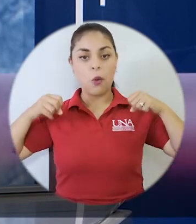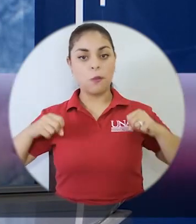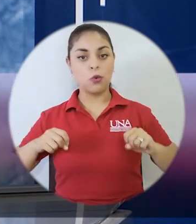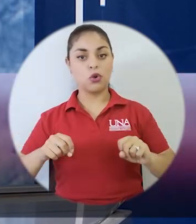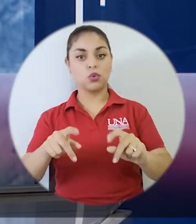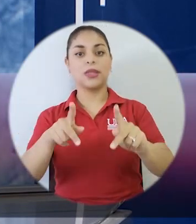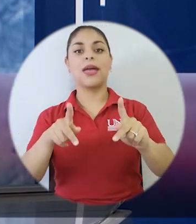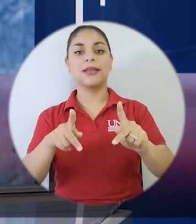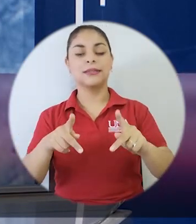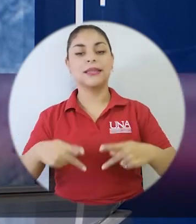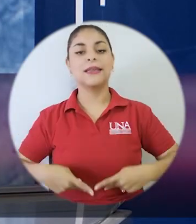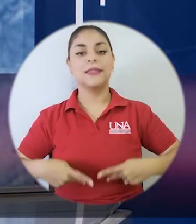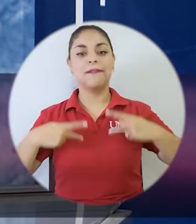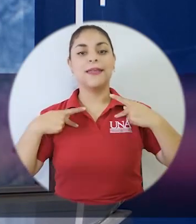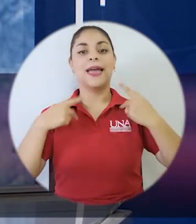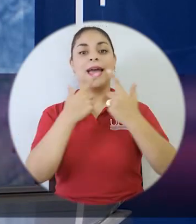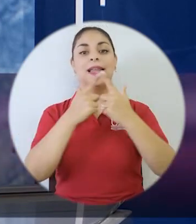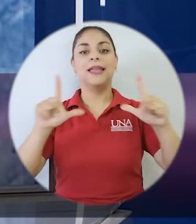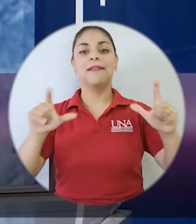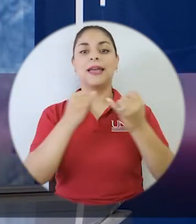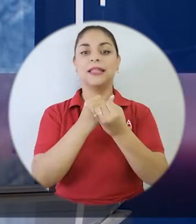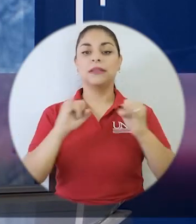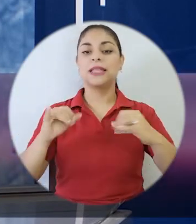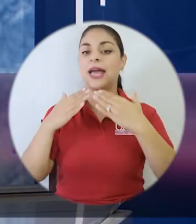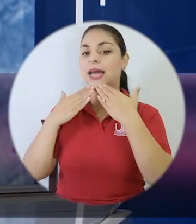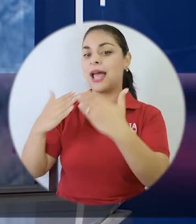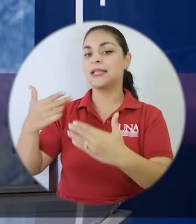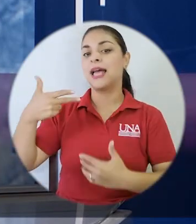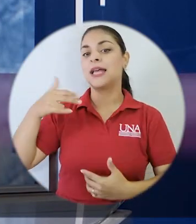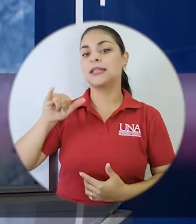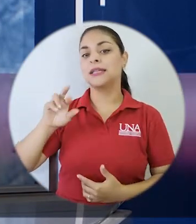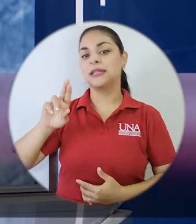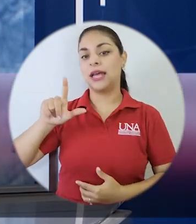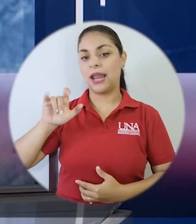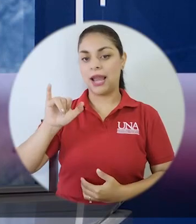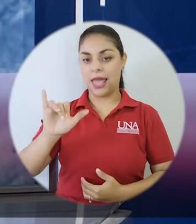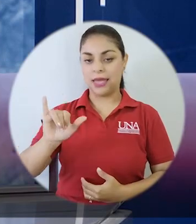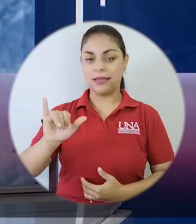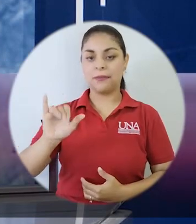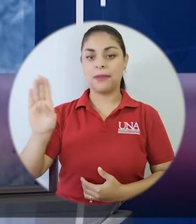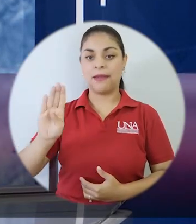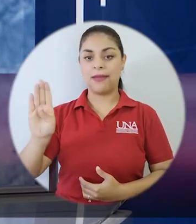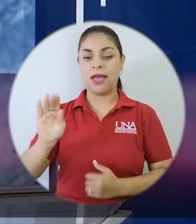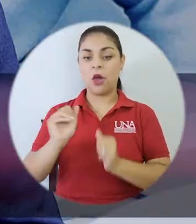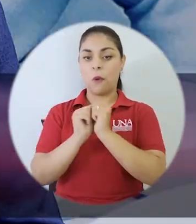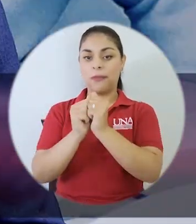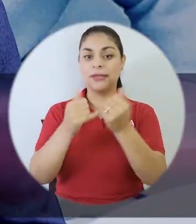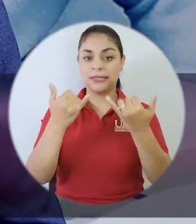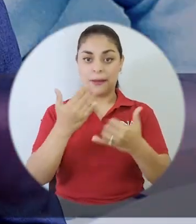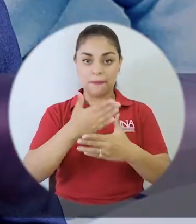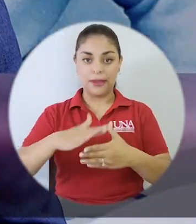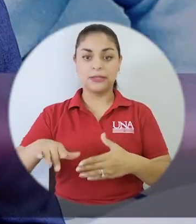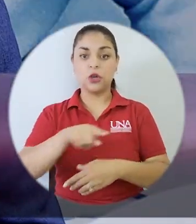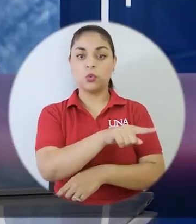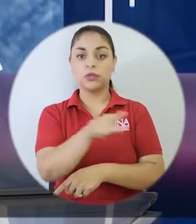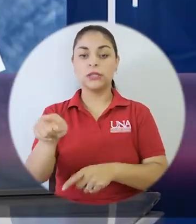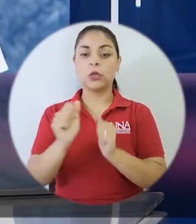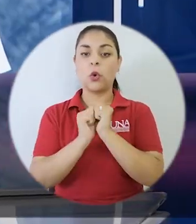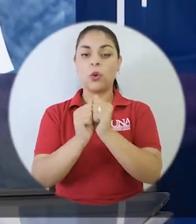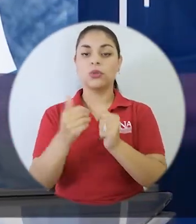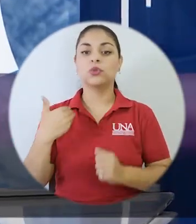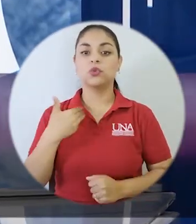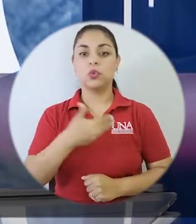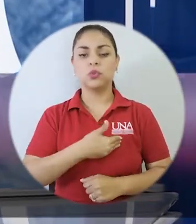de oportunidades y de vida libre e independiente. Muchas gracias, Shirley Benavides, por acompañarnos en este bloque y a ustedes por estar